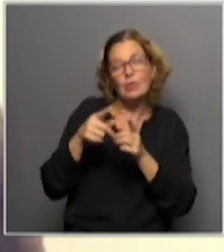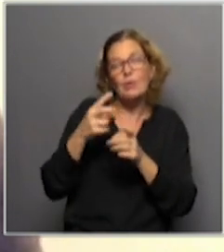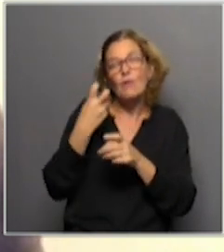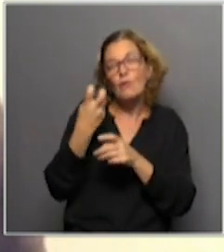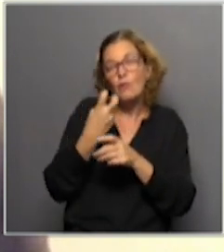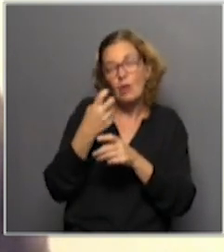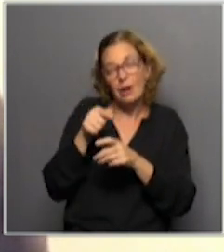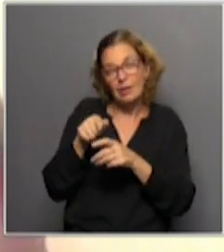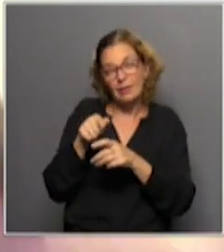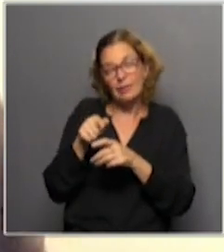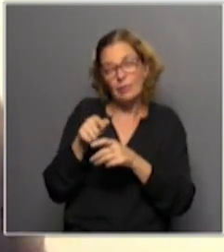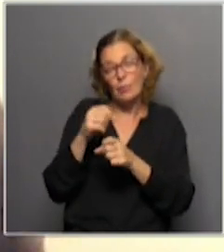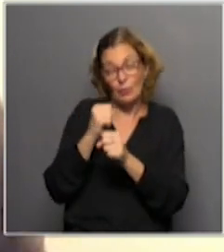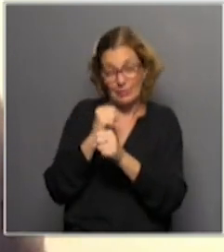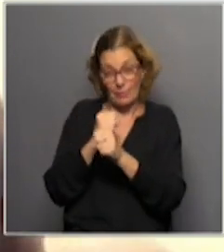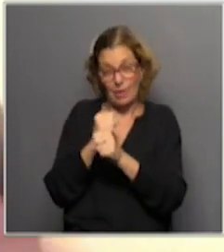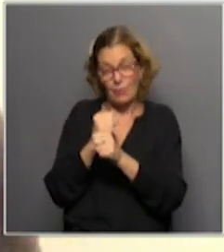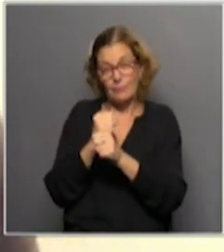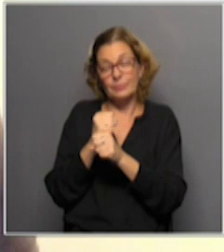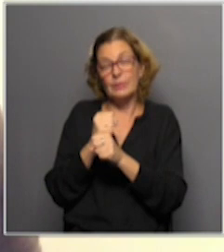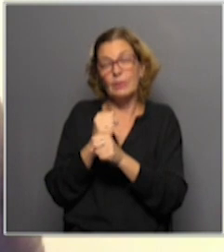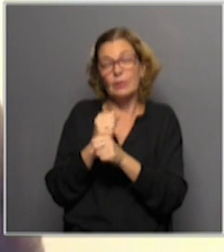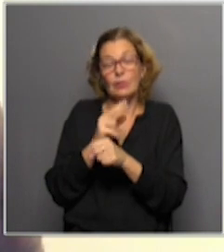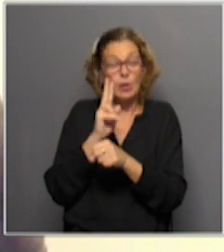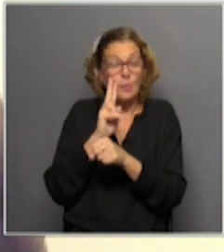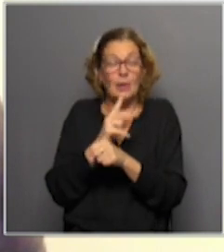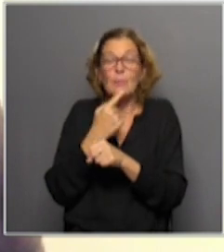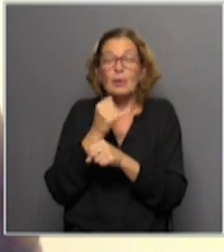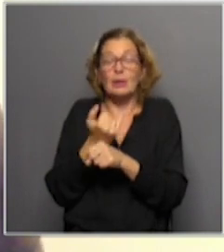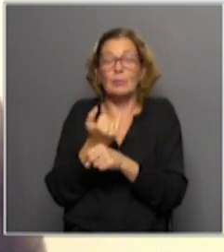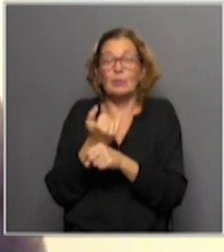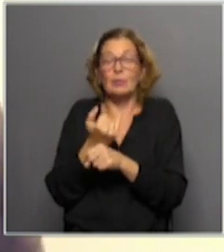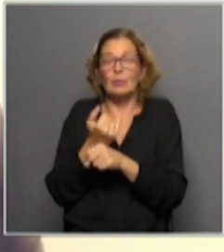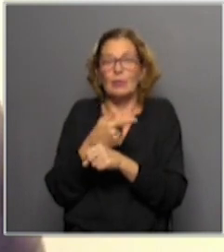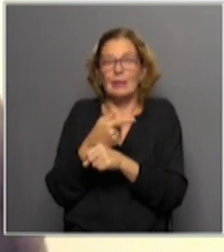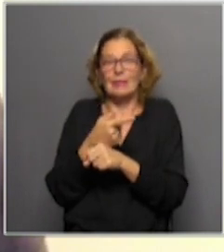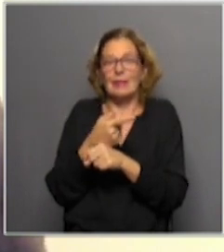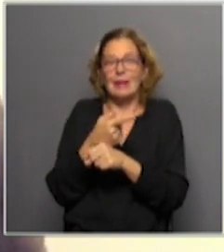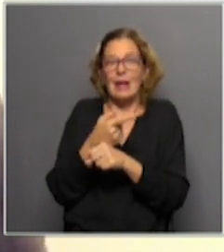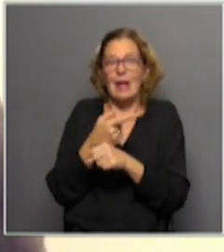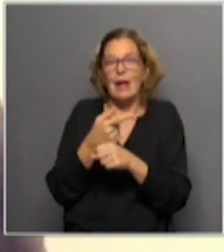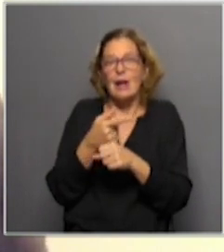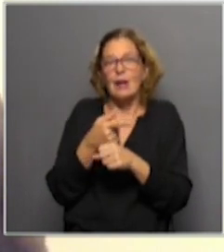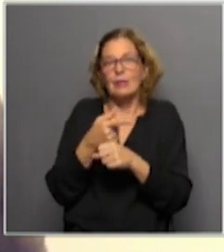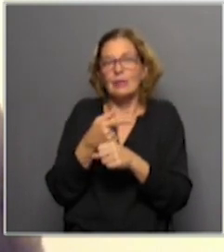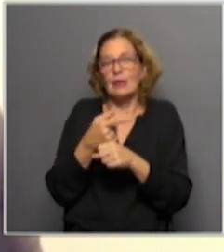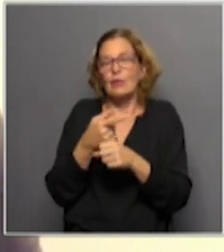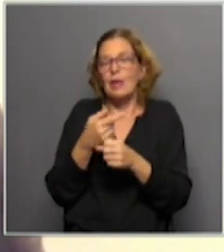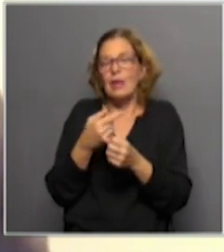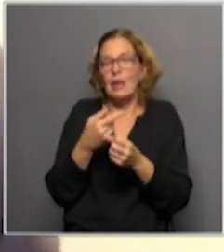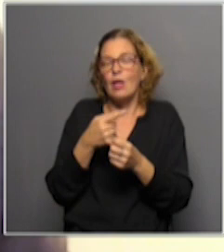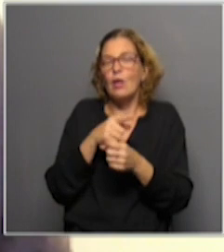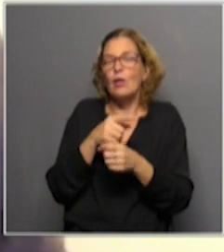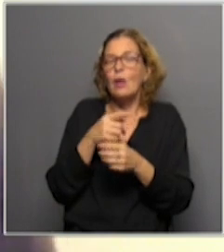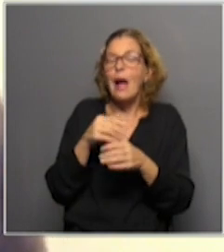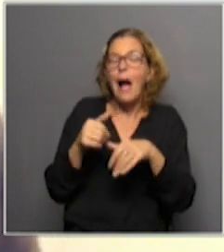la demanda o por el lado de lo que es el empleo. Si lo mirás por el lado de qué es la actividad, ¿sí?, por el lado de la oferta laboral, o sea, como